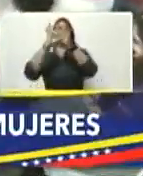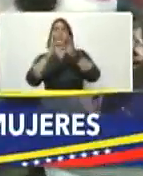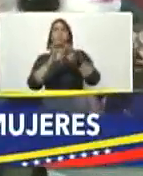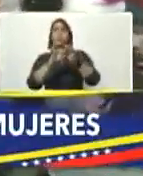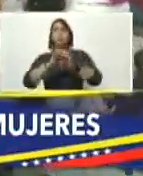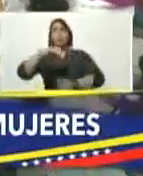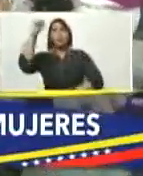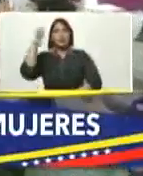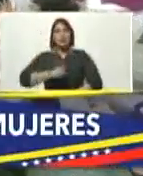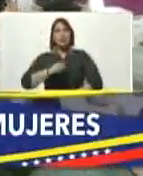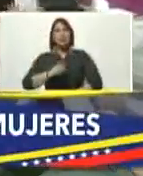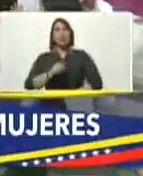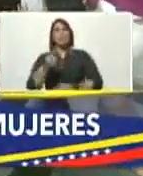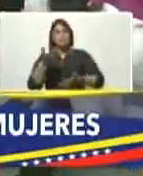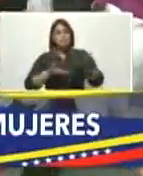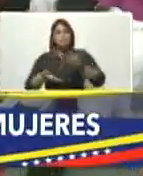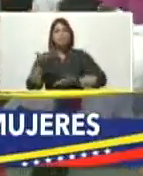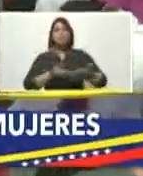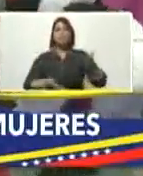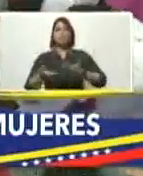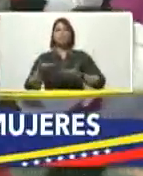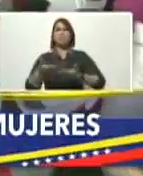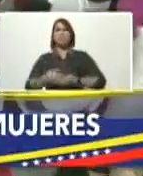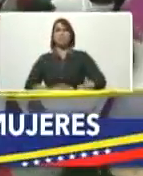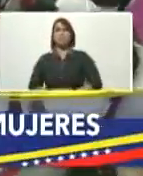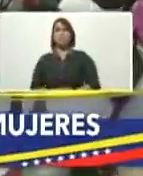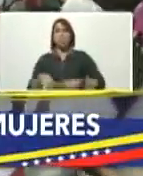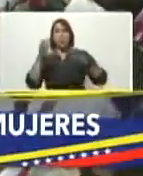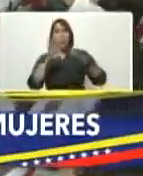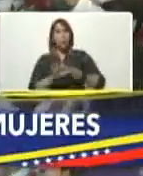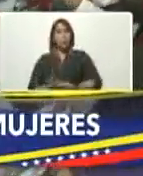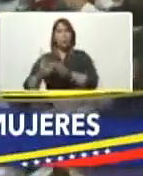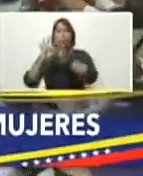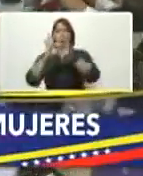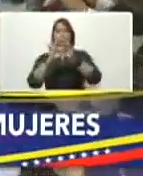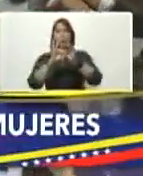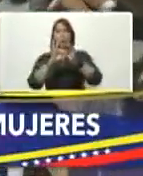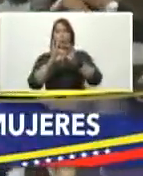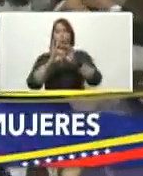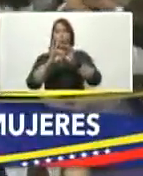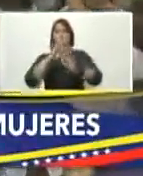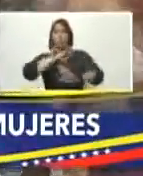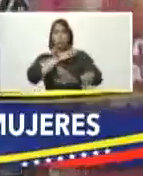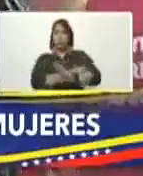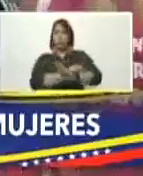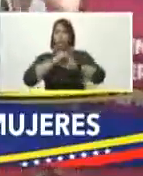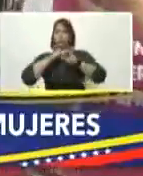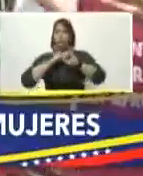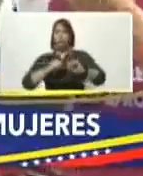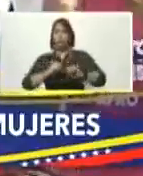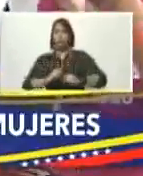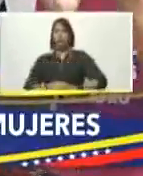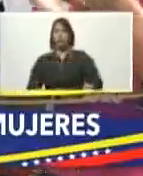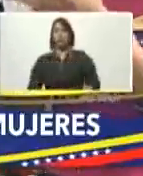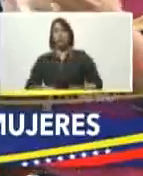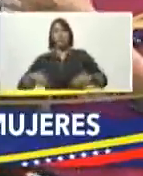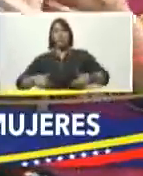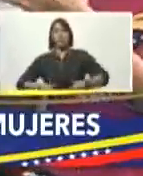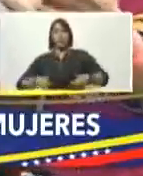sí a la hermandad, sí a la unificación de fuerzas y de esfuerzo,